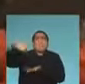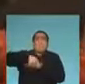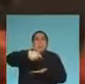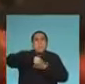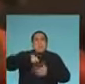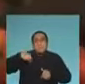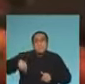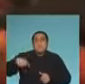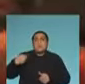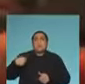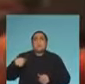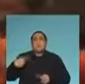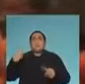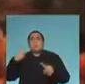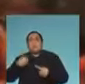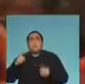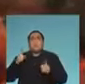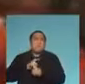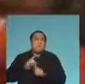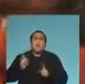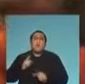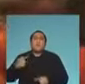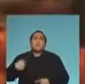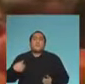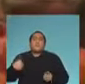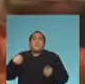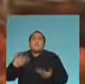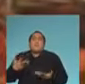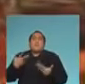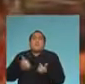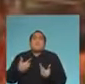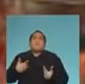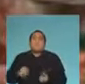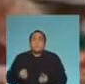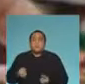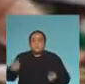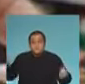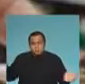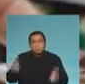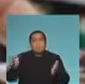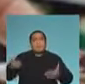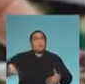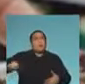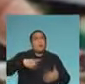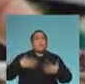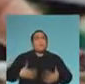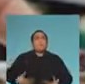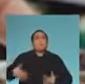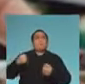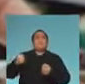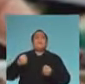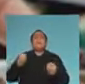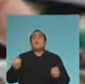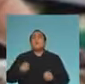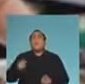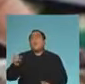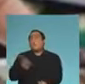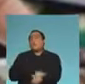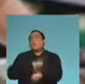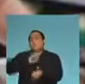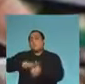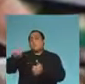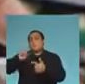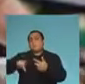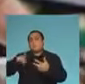interés, yo realmente estoy para ofrecerle salud y promover la salud en la comunidad con los hábitos que realmente, con